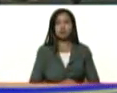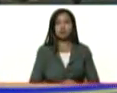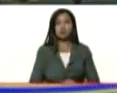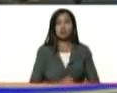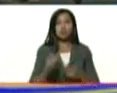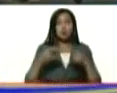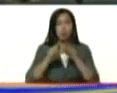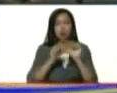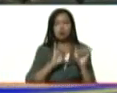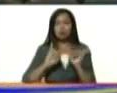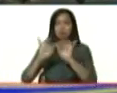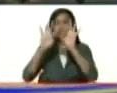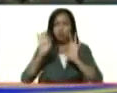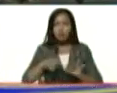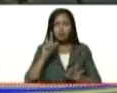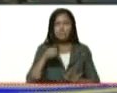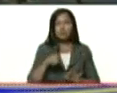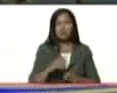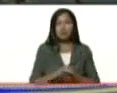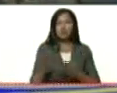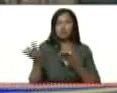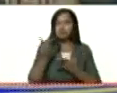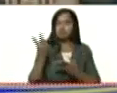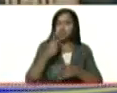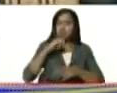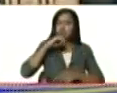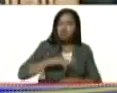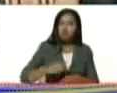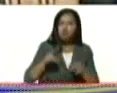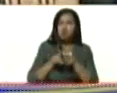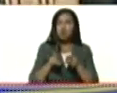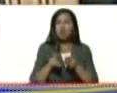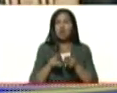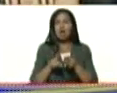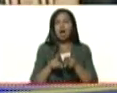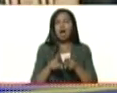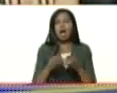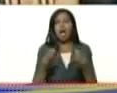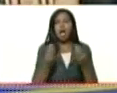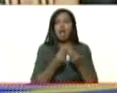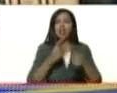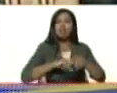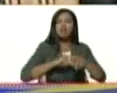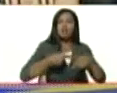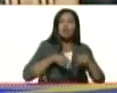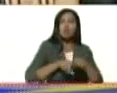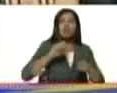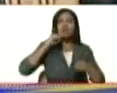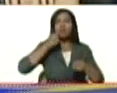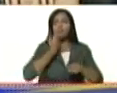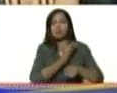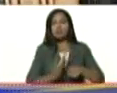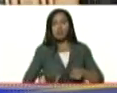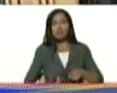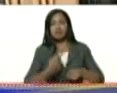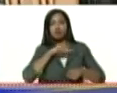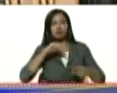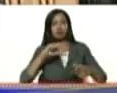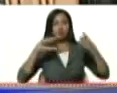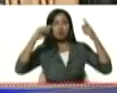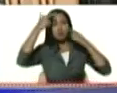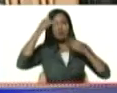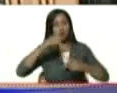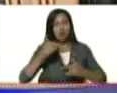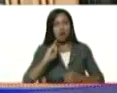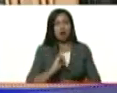Prácticamente coinciden los periodos históricos de la era Putin y la era bolivariana y chavista de la Revolución